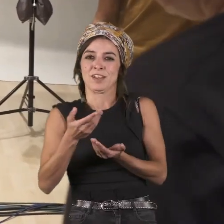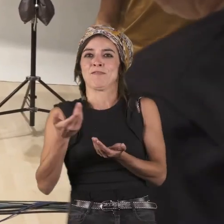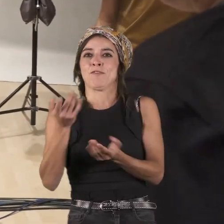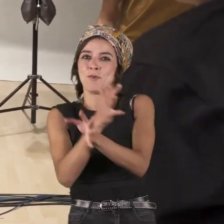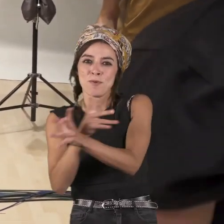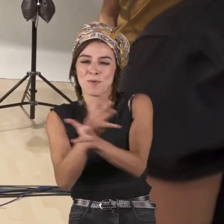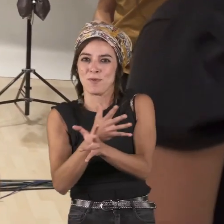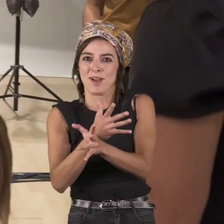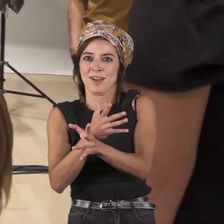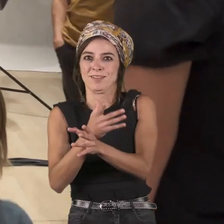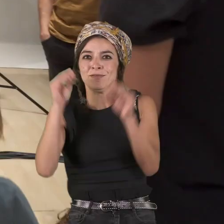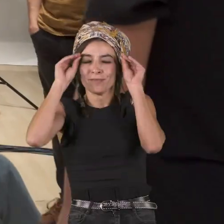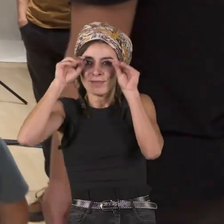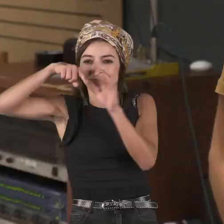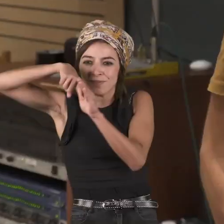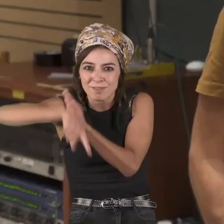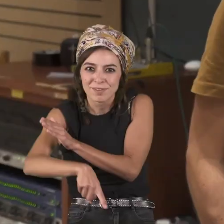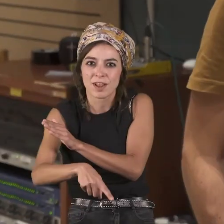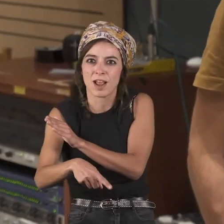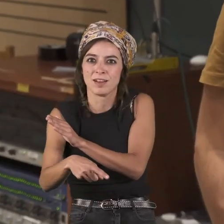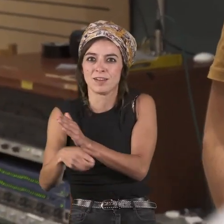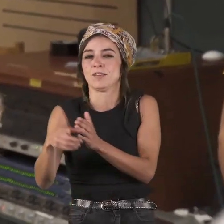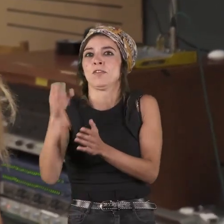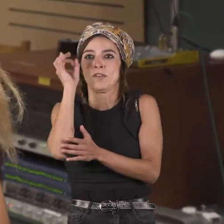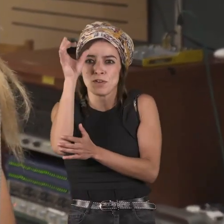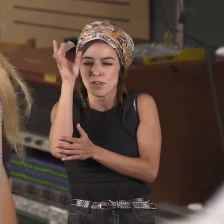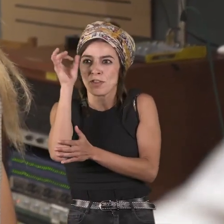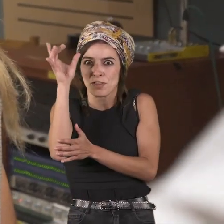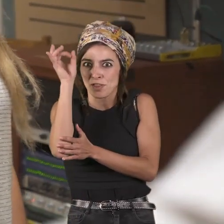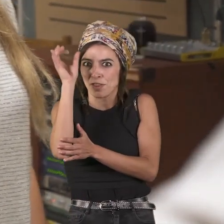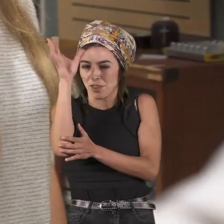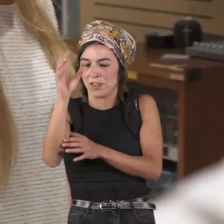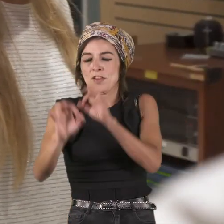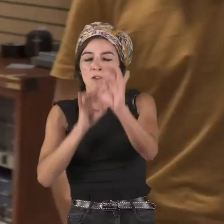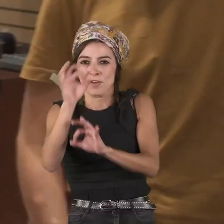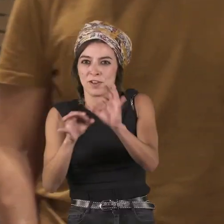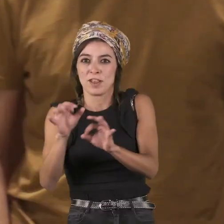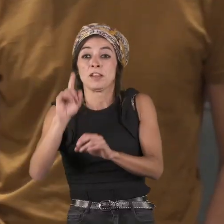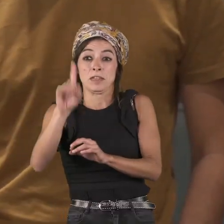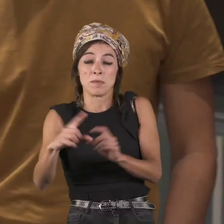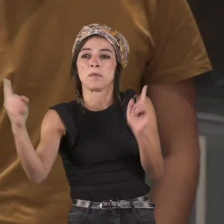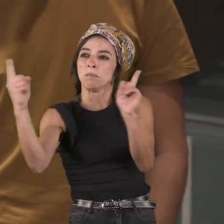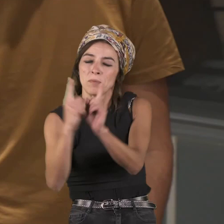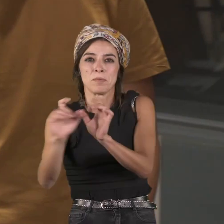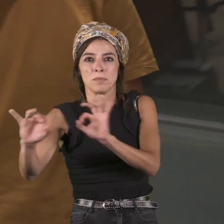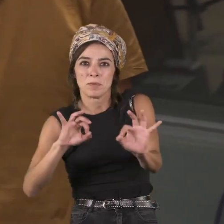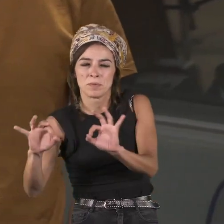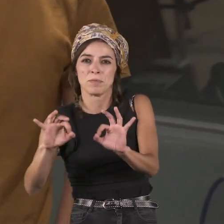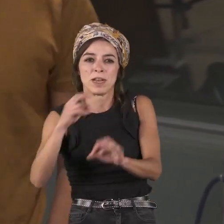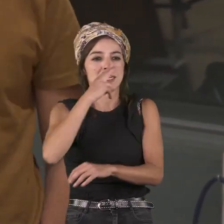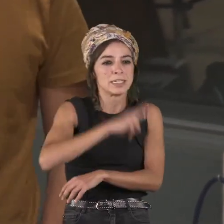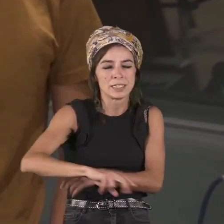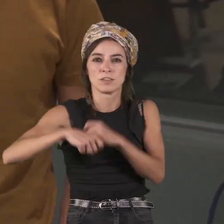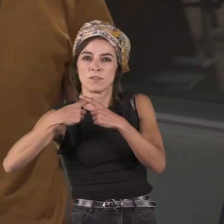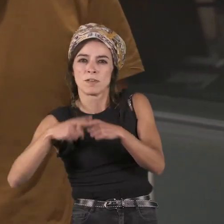jolastekoak, formakuntzan sankotzeko, saioak egiteko, topaketa prestatzeko, aur eta